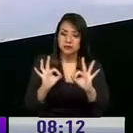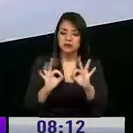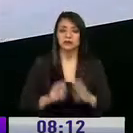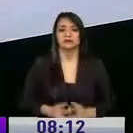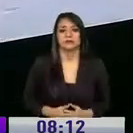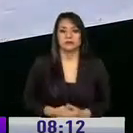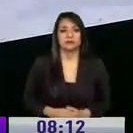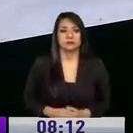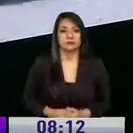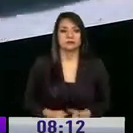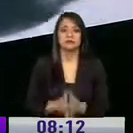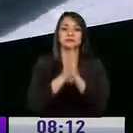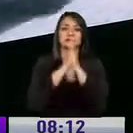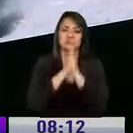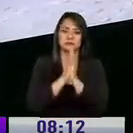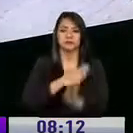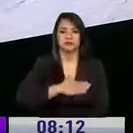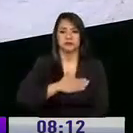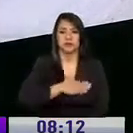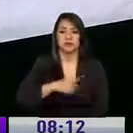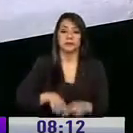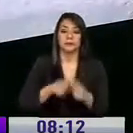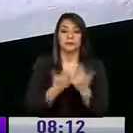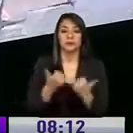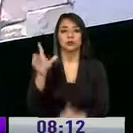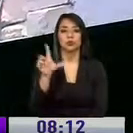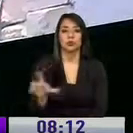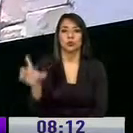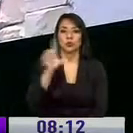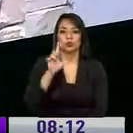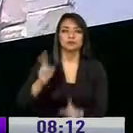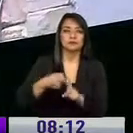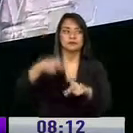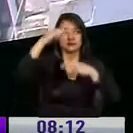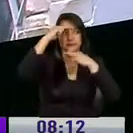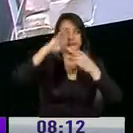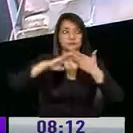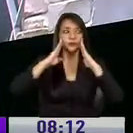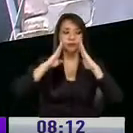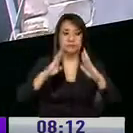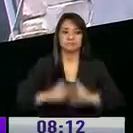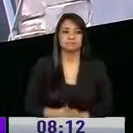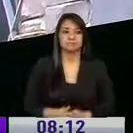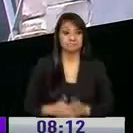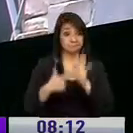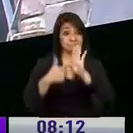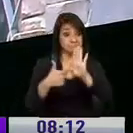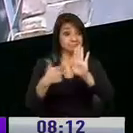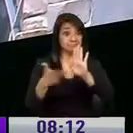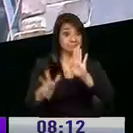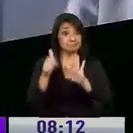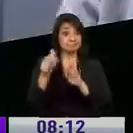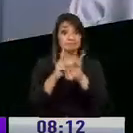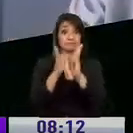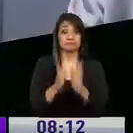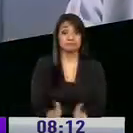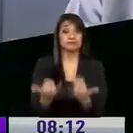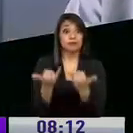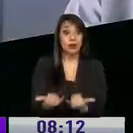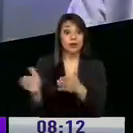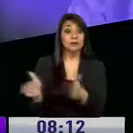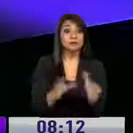condiciones. Solicitud que hacemos a comenzar el día lunes acá en este el primer noticiero de la comunidad. Ahí lo estamos viendo, lo que dicen los vecinos. Vamos ahora